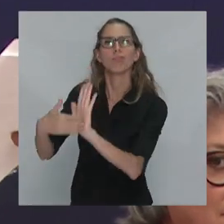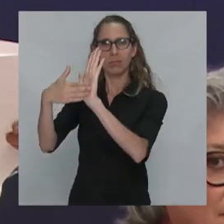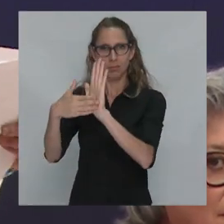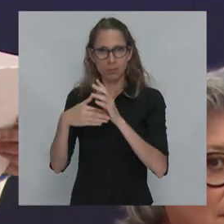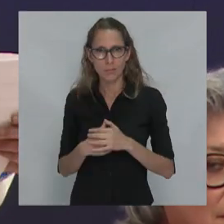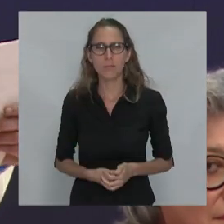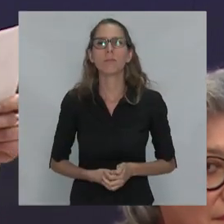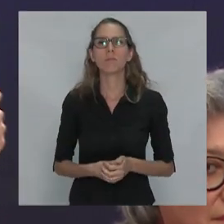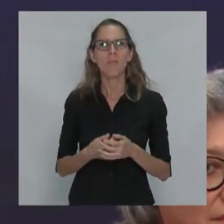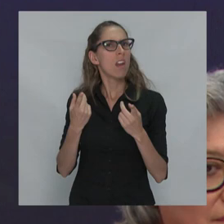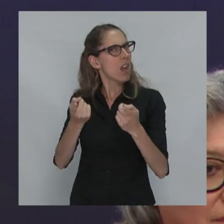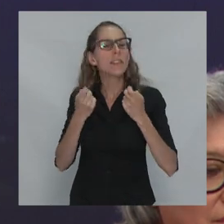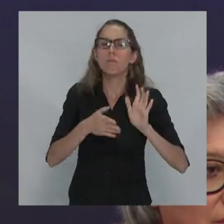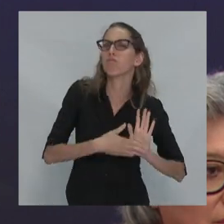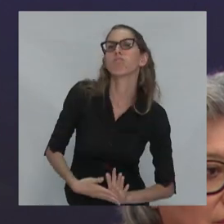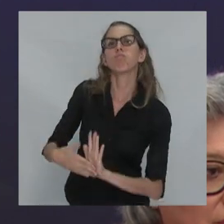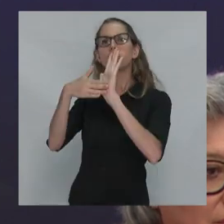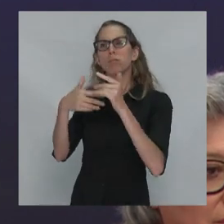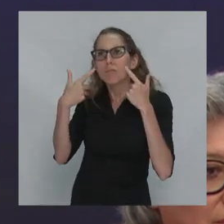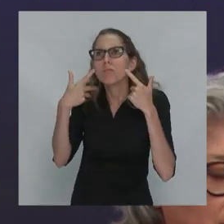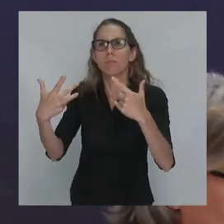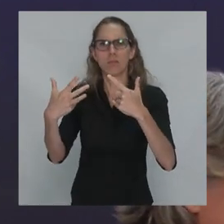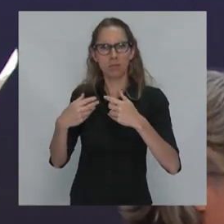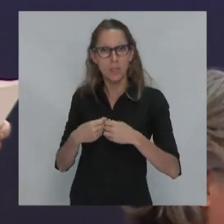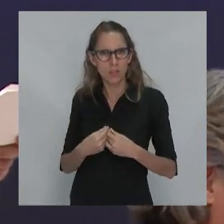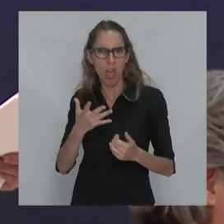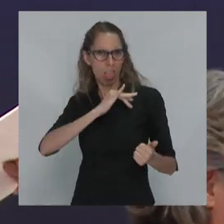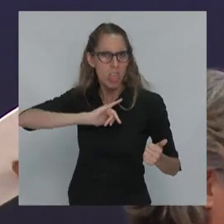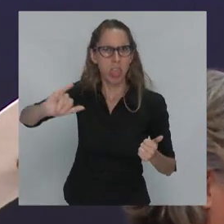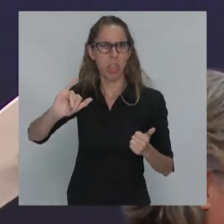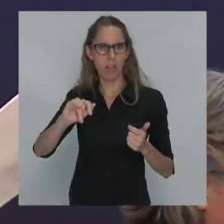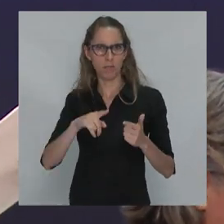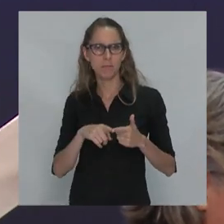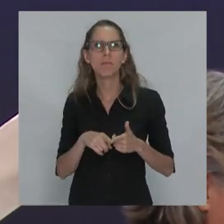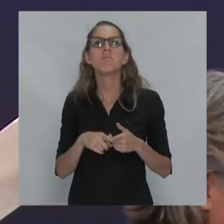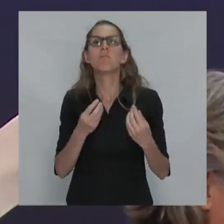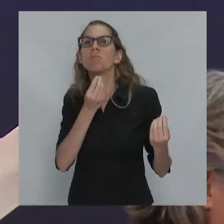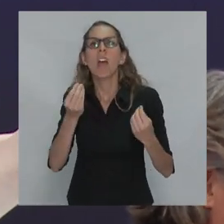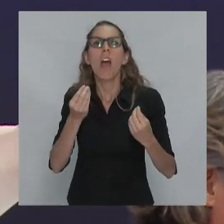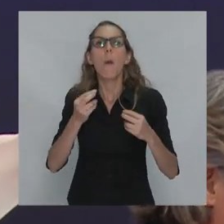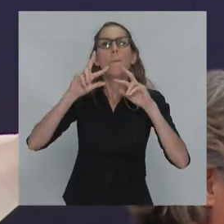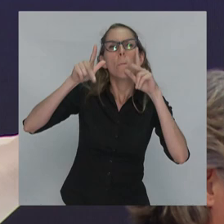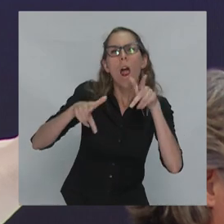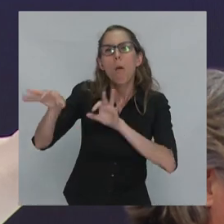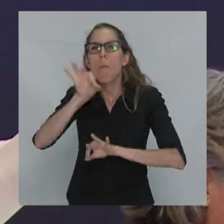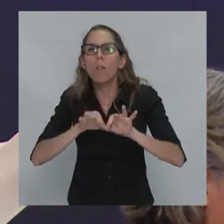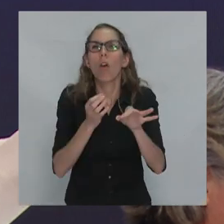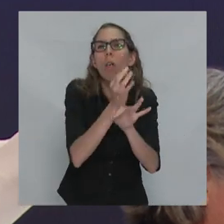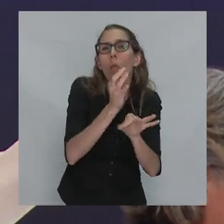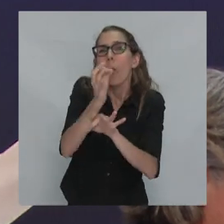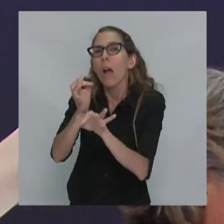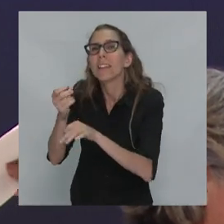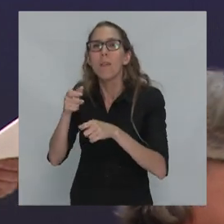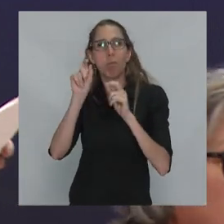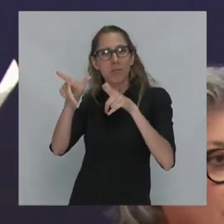Tenemos que responder con evidencia mostrando, denunciando, que hay unas políticas educativas para los medios que se